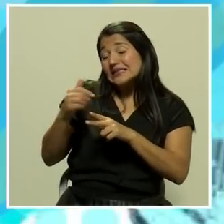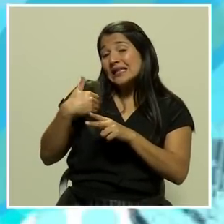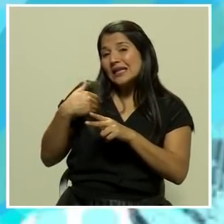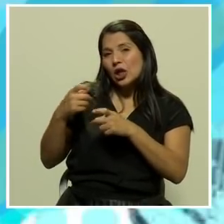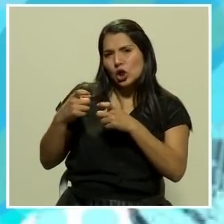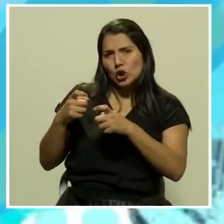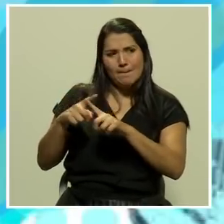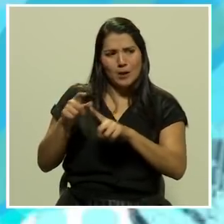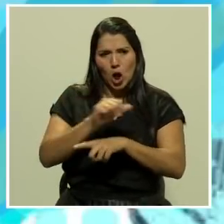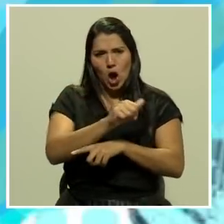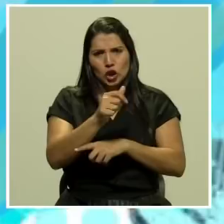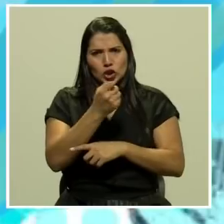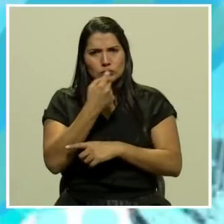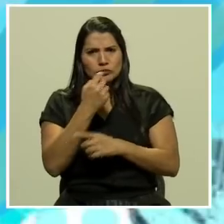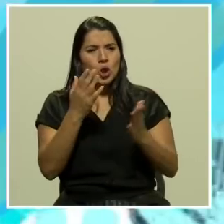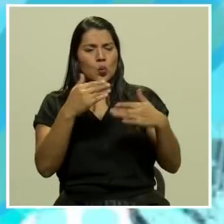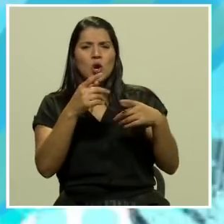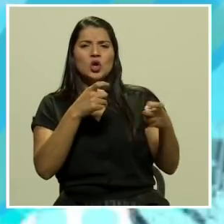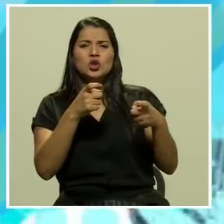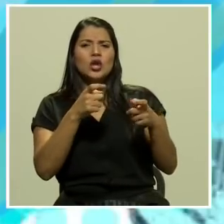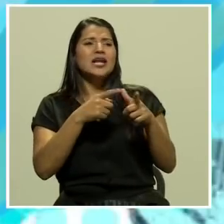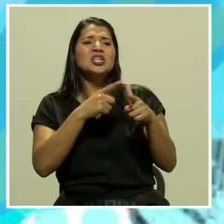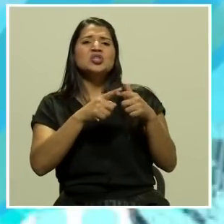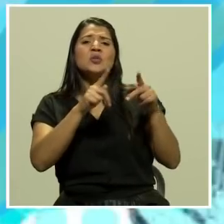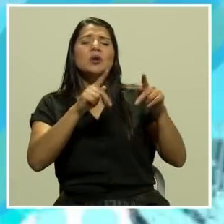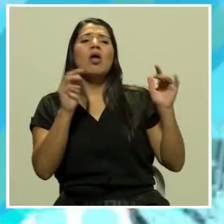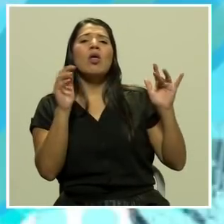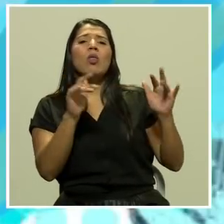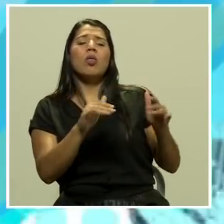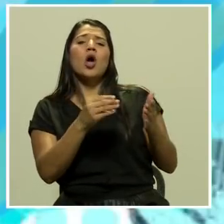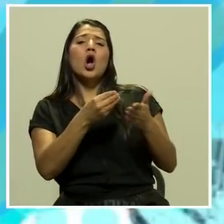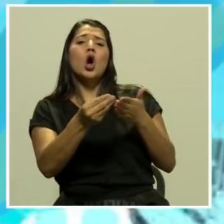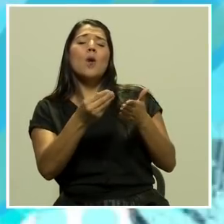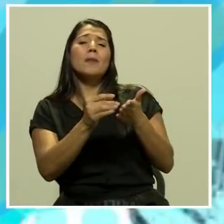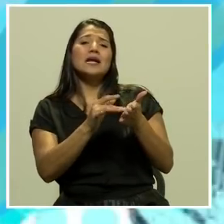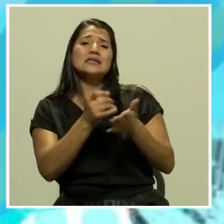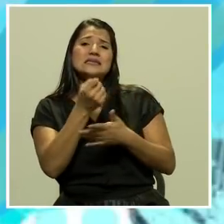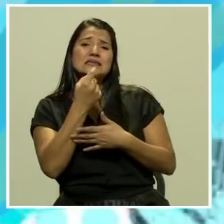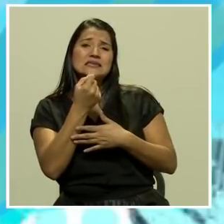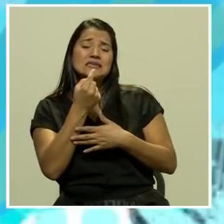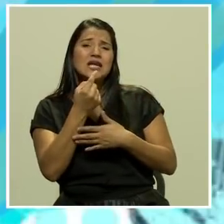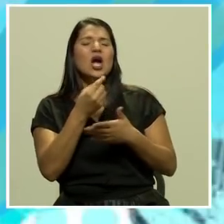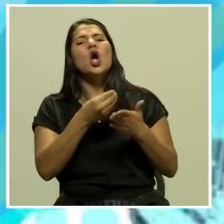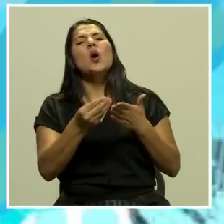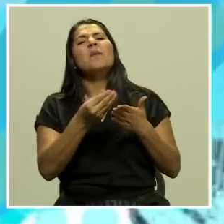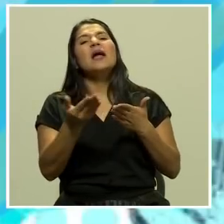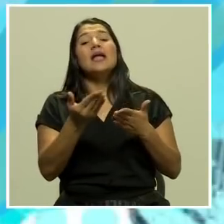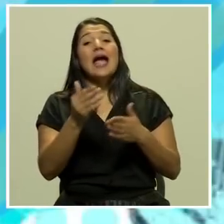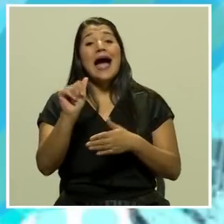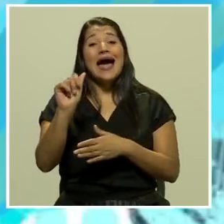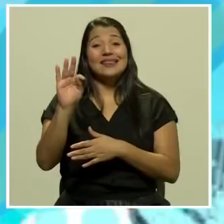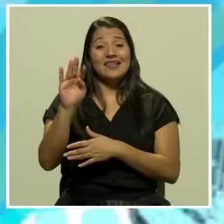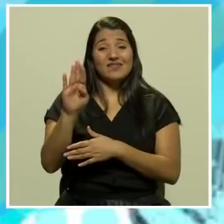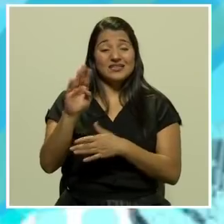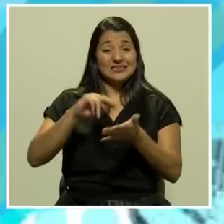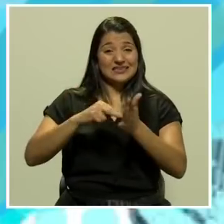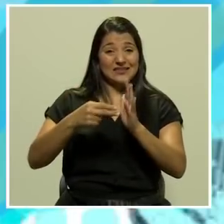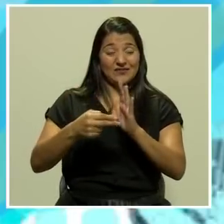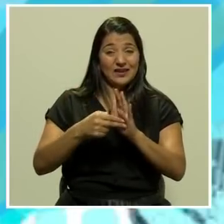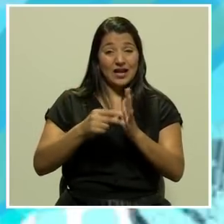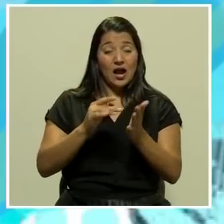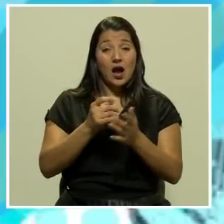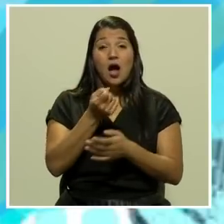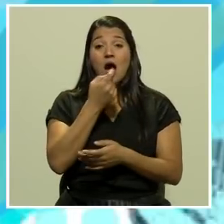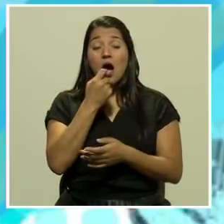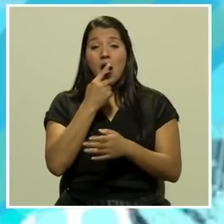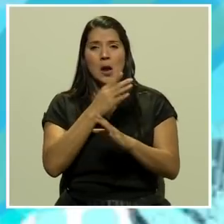la gente puede comprar, entonces que han estado tomando una gran cantidad de antibióticos, porque bueno, han recetado, toda esta gente que está en las redes sociales han